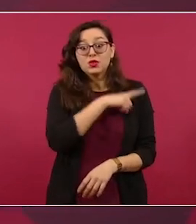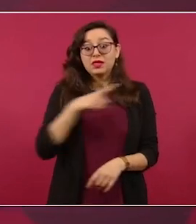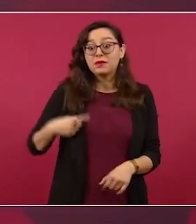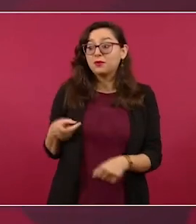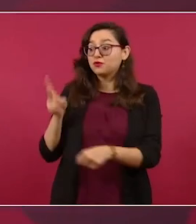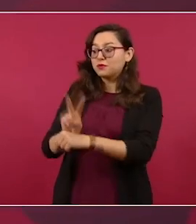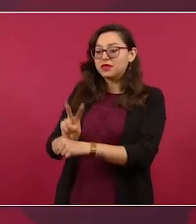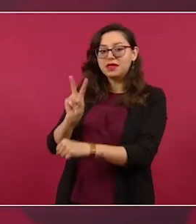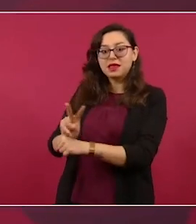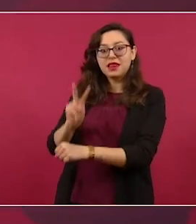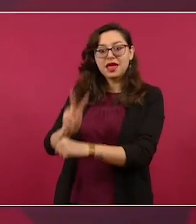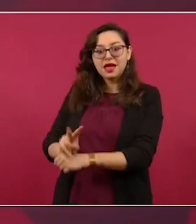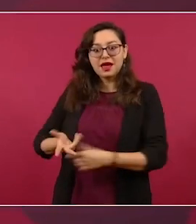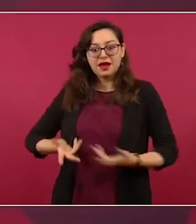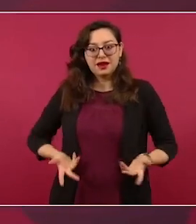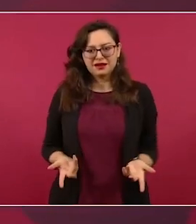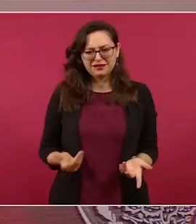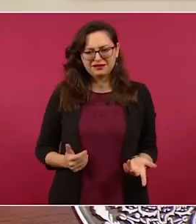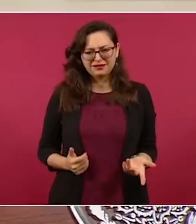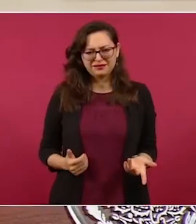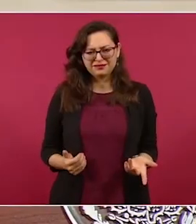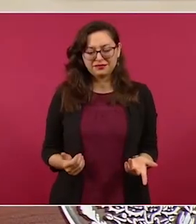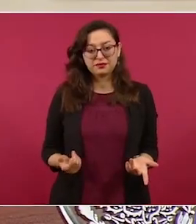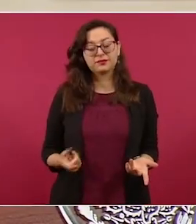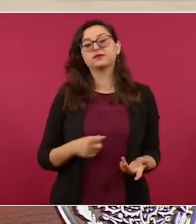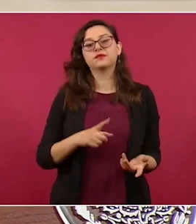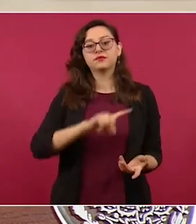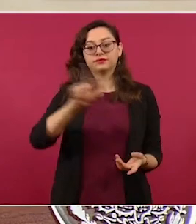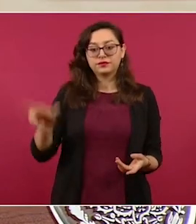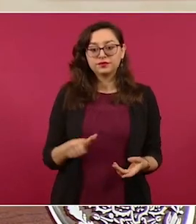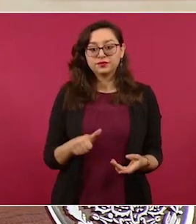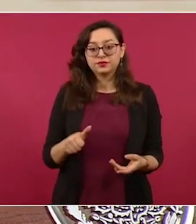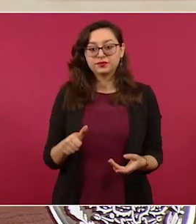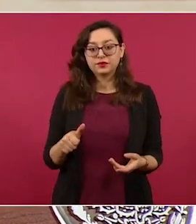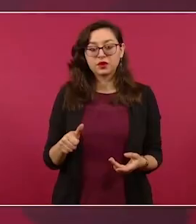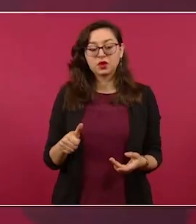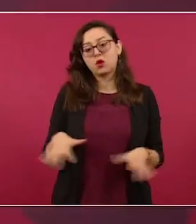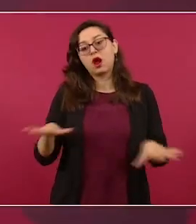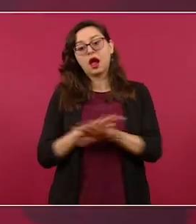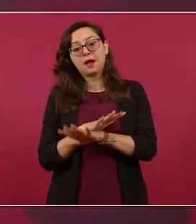cambian, ¿no?, la resolución. Sí, pero ya se fue.